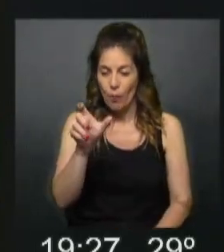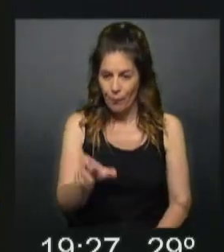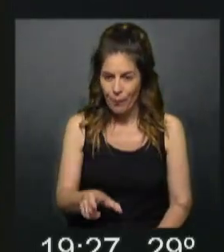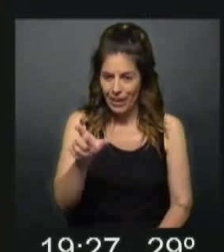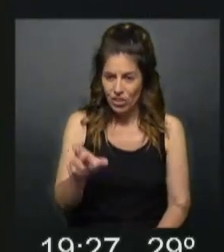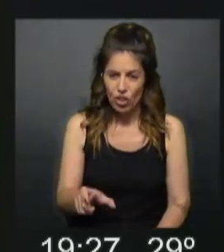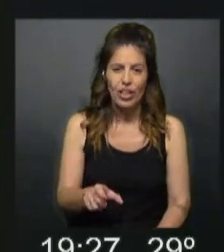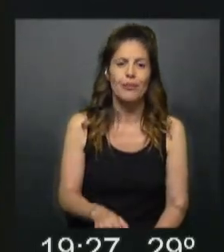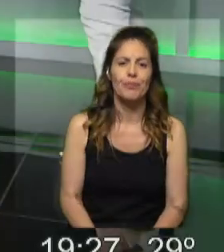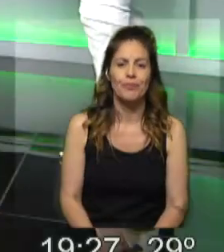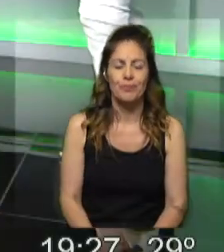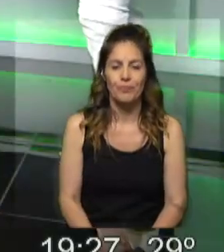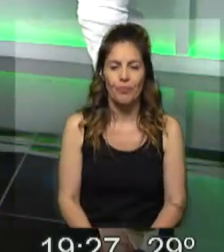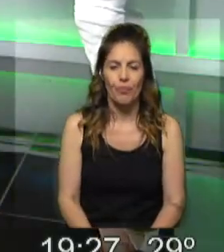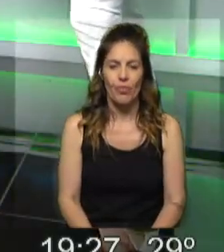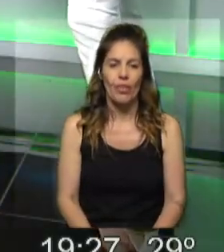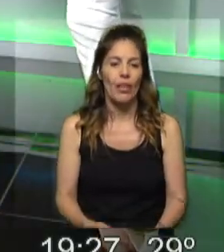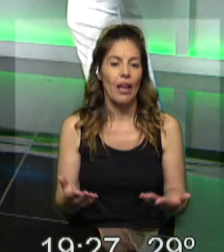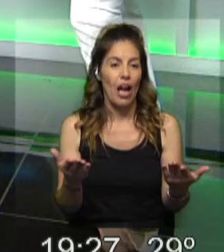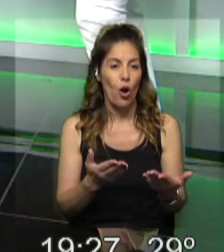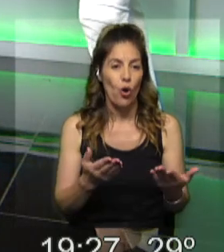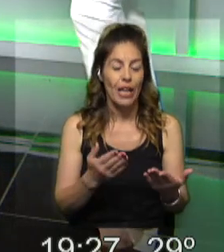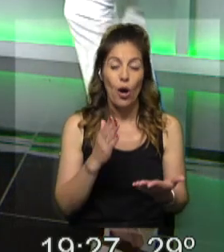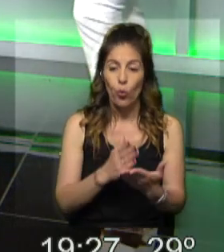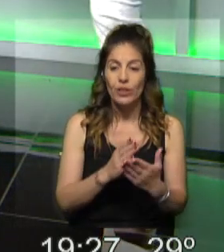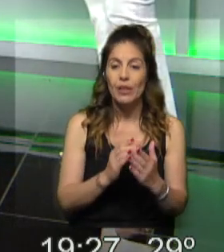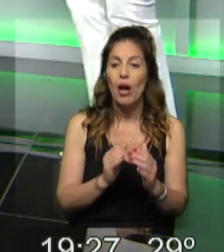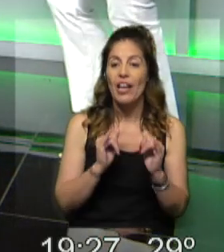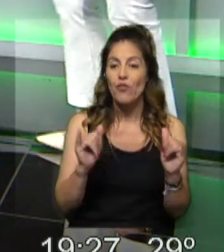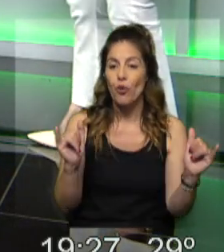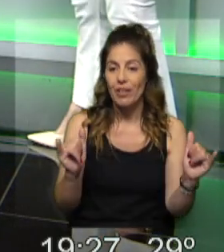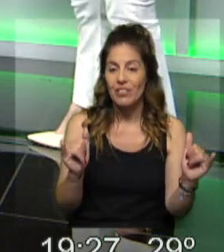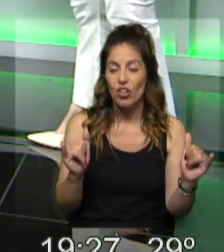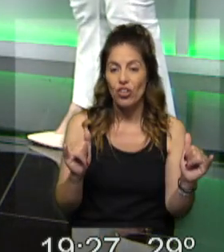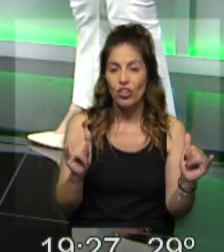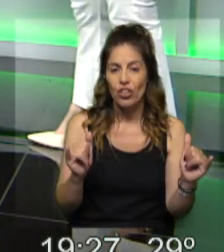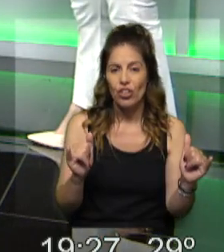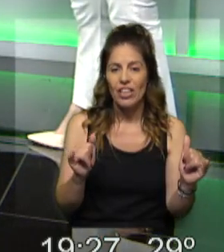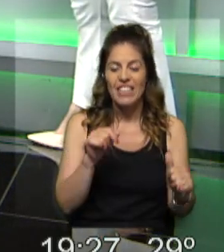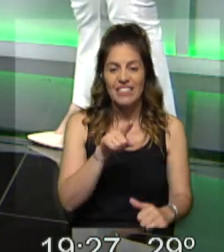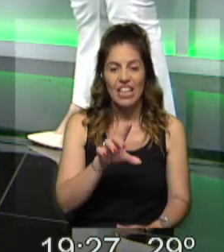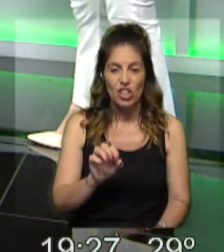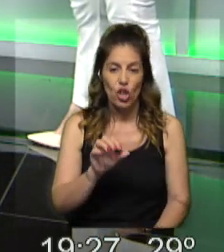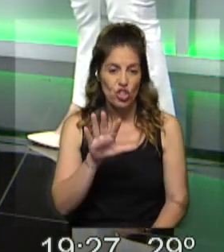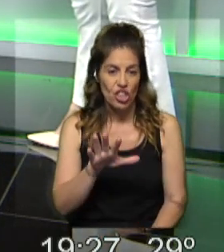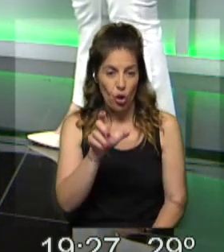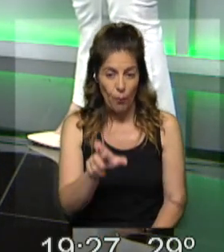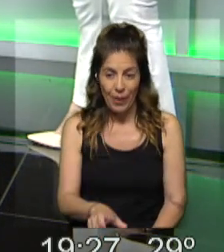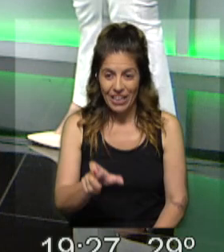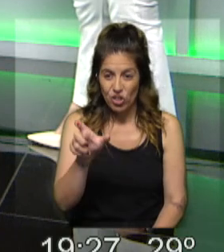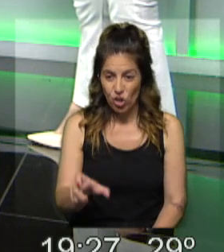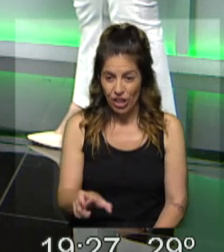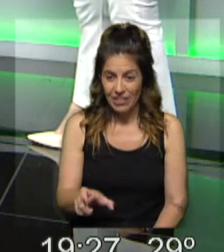92 104 76 y ahora en 2021 es el último dato que tenemos son complicados recolectar estos datos Son 105 personas pero en